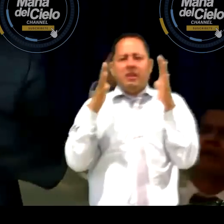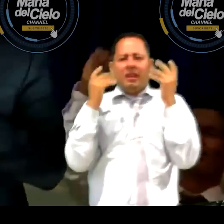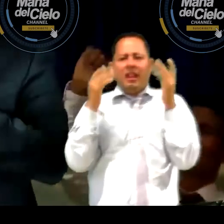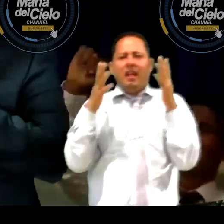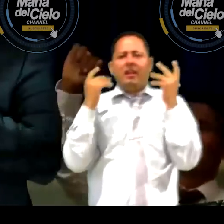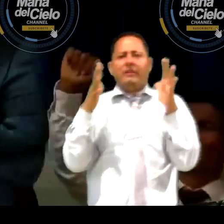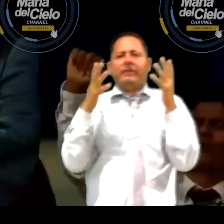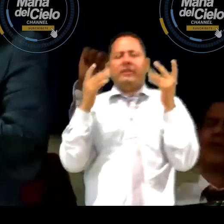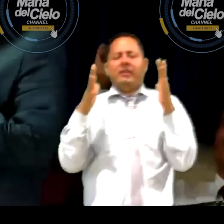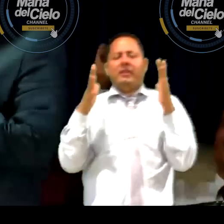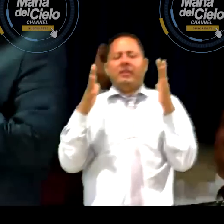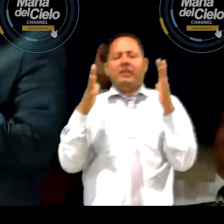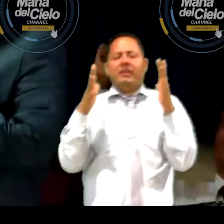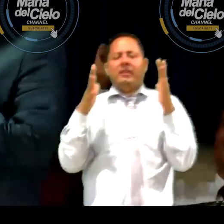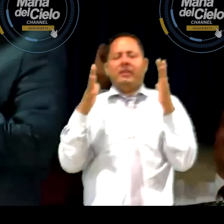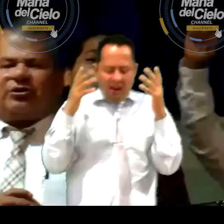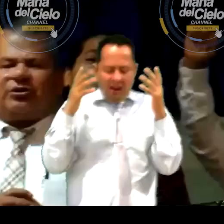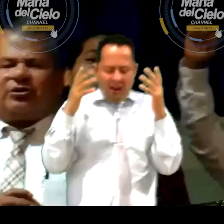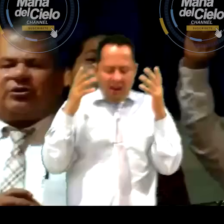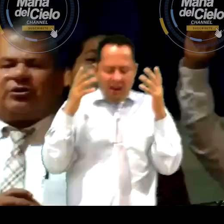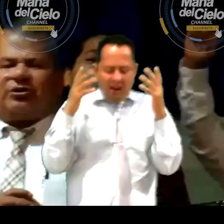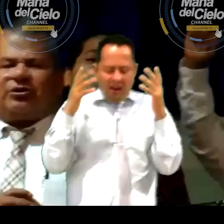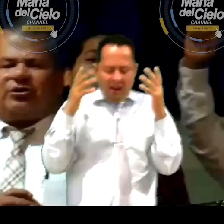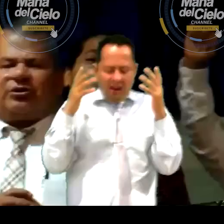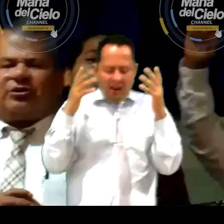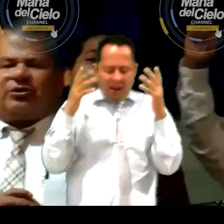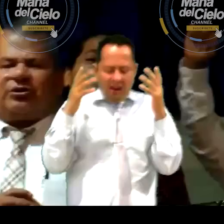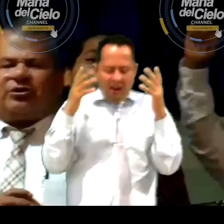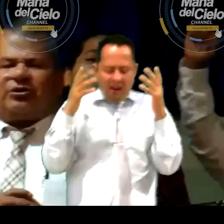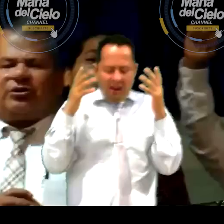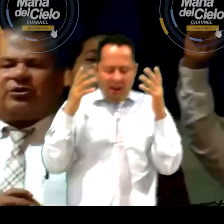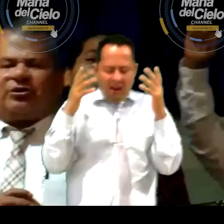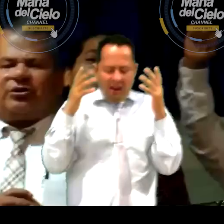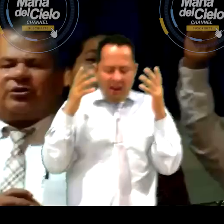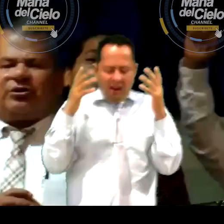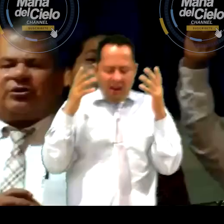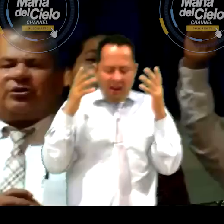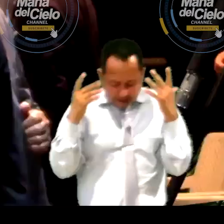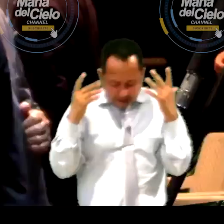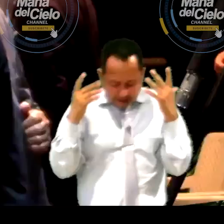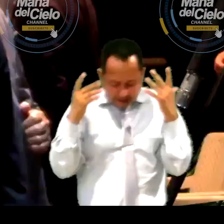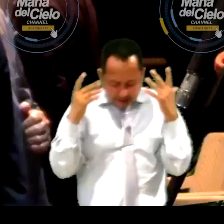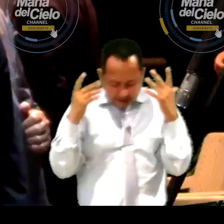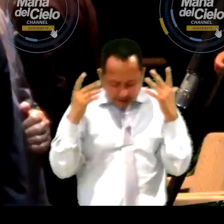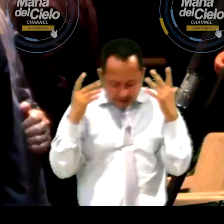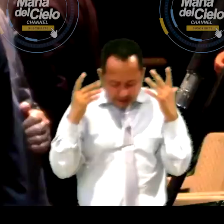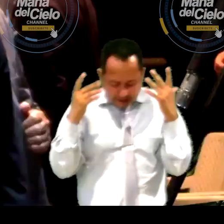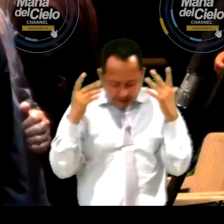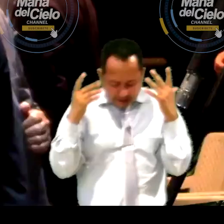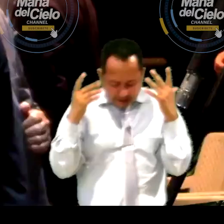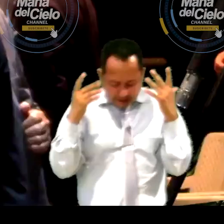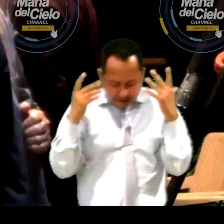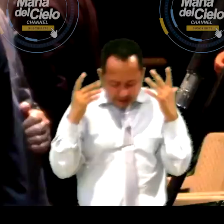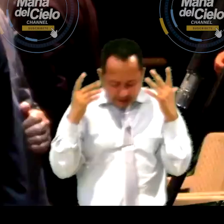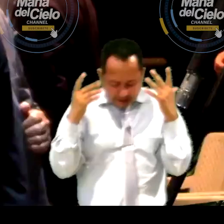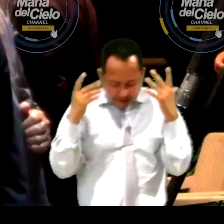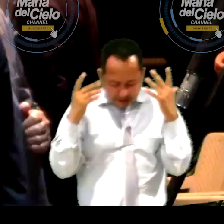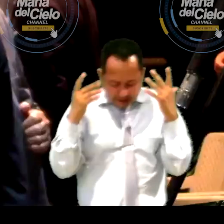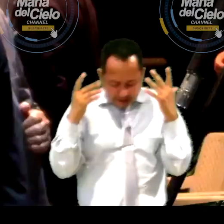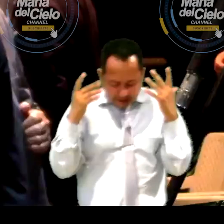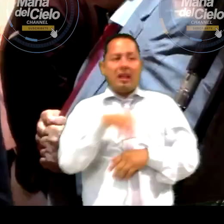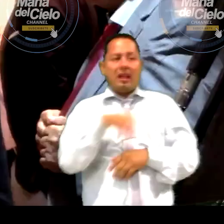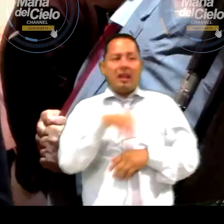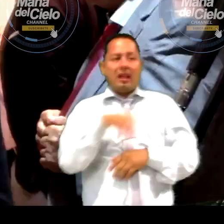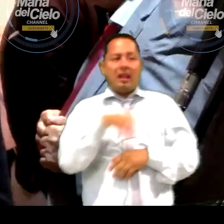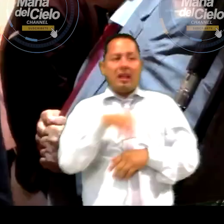Mire, mire, yo veo llegando amigos, personas. Venga, venga, venga, acérquese, acérquese. Corramos sillas, hermanos sugieres. Qué pena con ustedes. A ver,